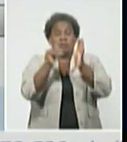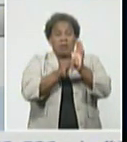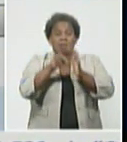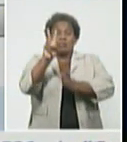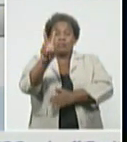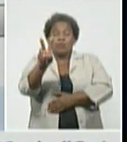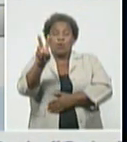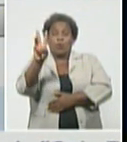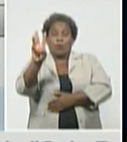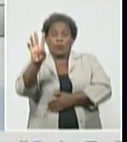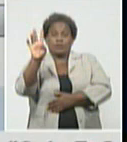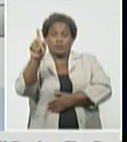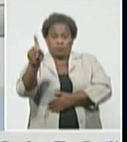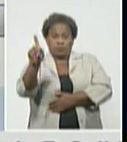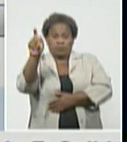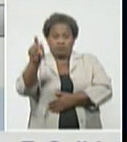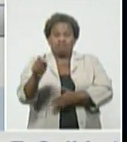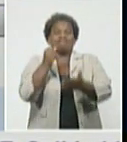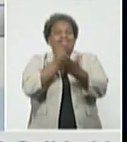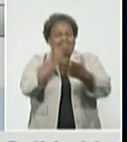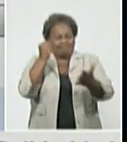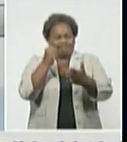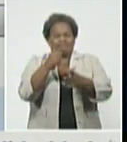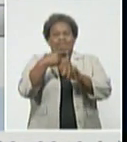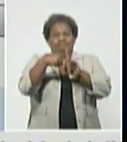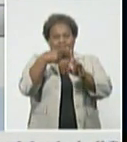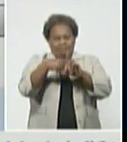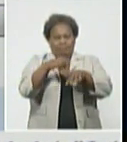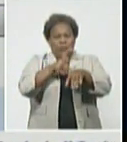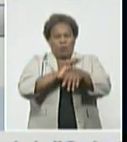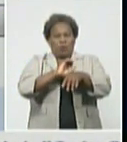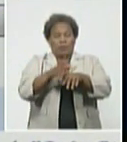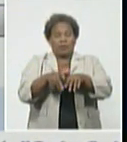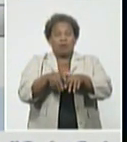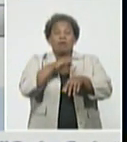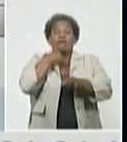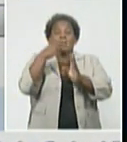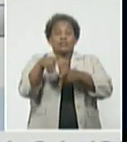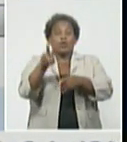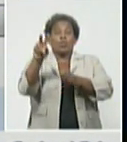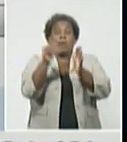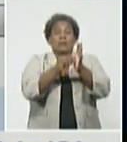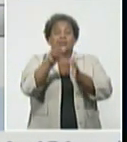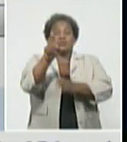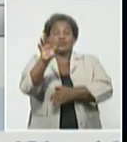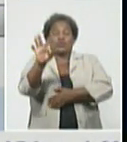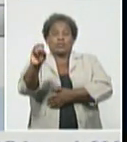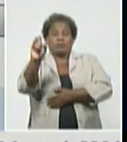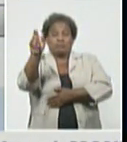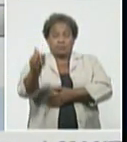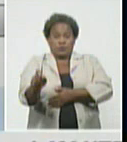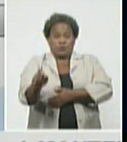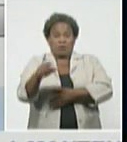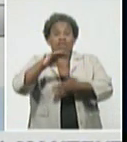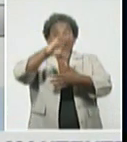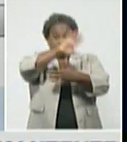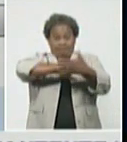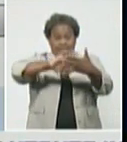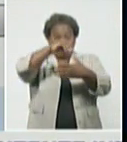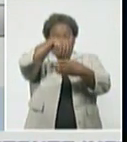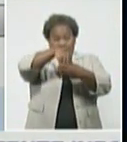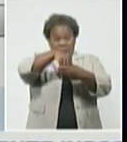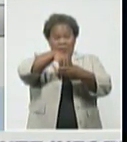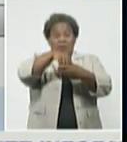8.741.241 casos confirmados. Fallecieron 2.180 personas en nuestra región ayer y